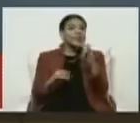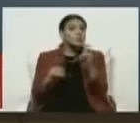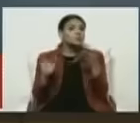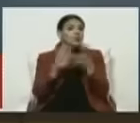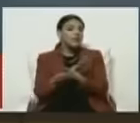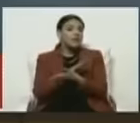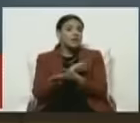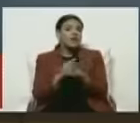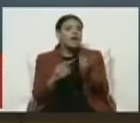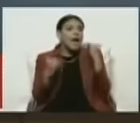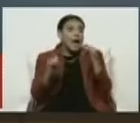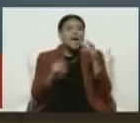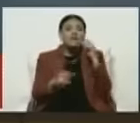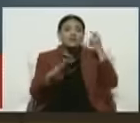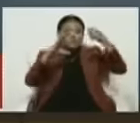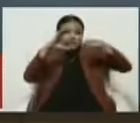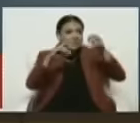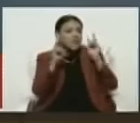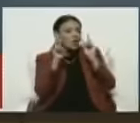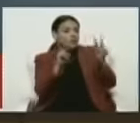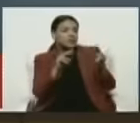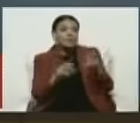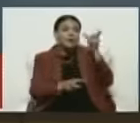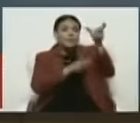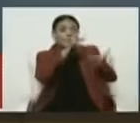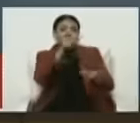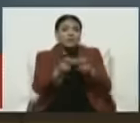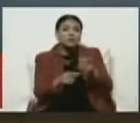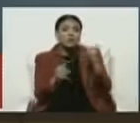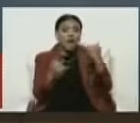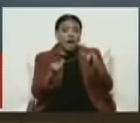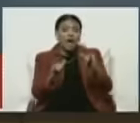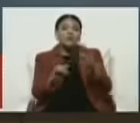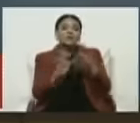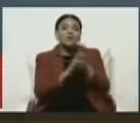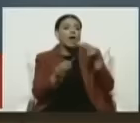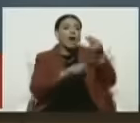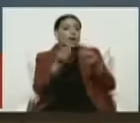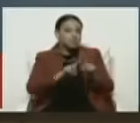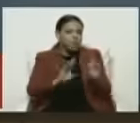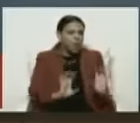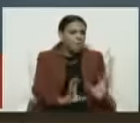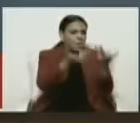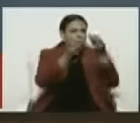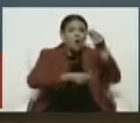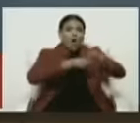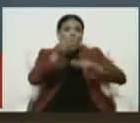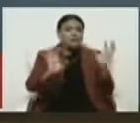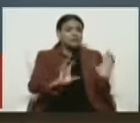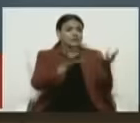se consigna un video que permite identificar a un sujeto causando una combustión ocasionando el incendio de la